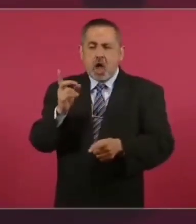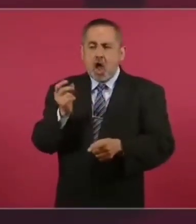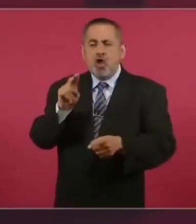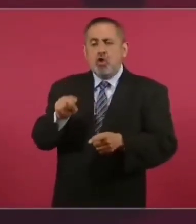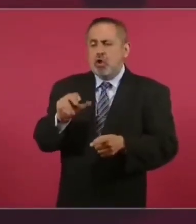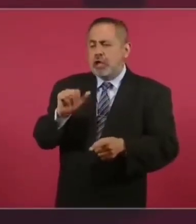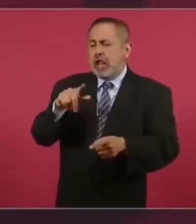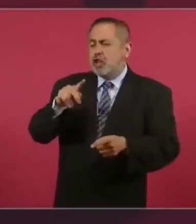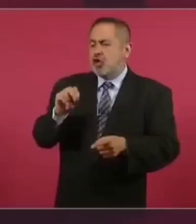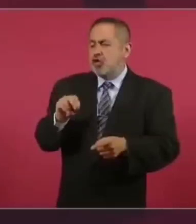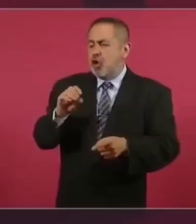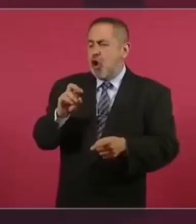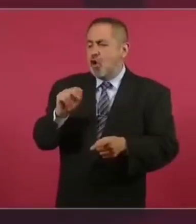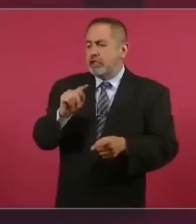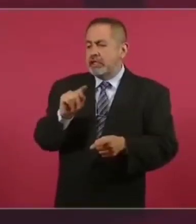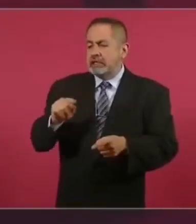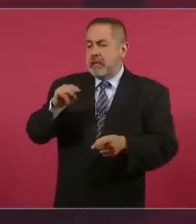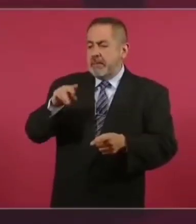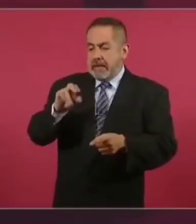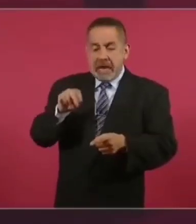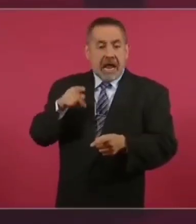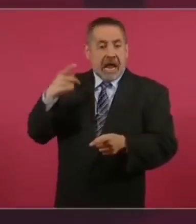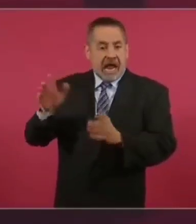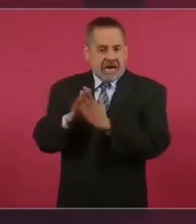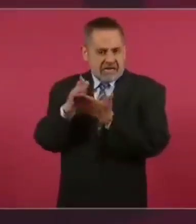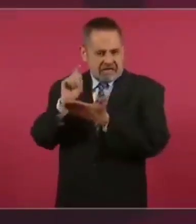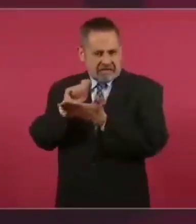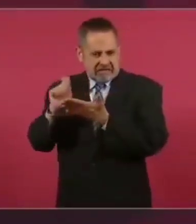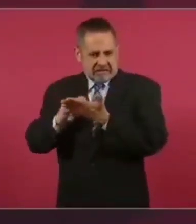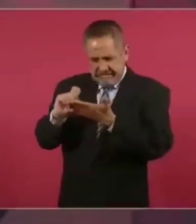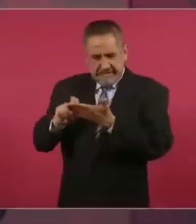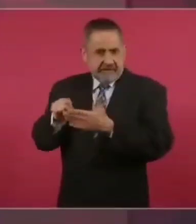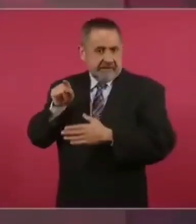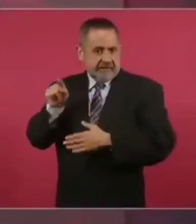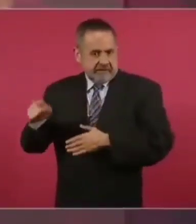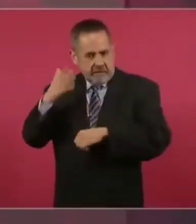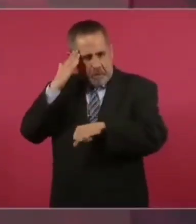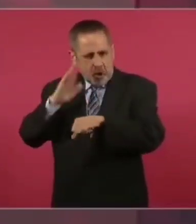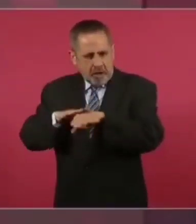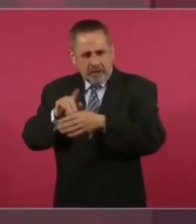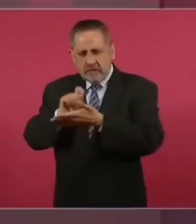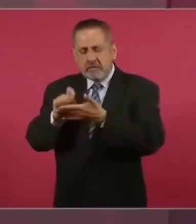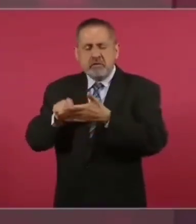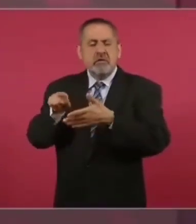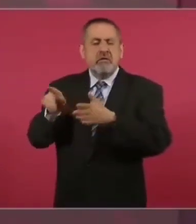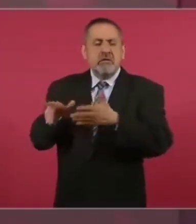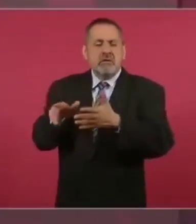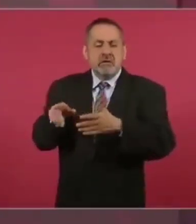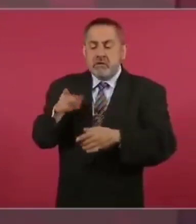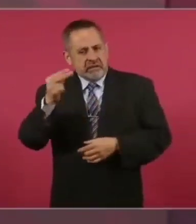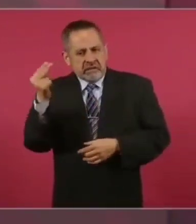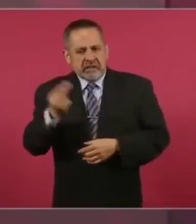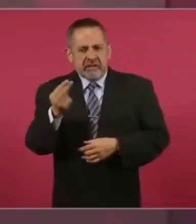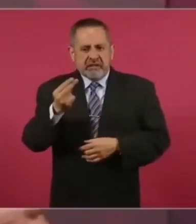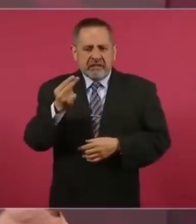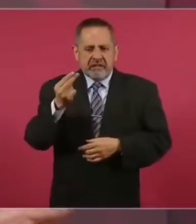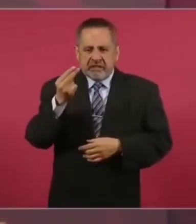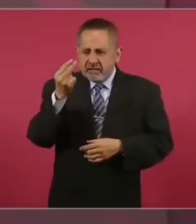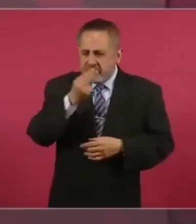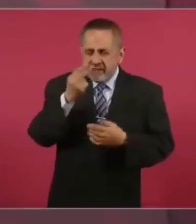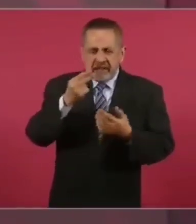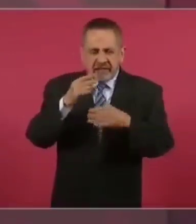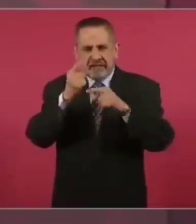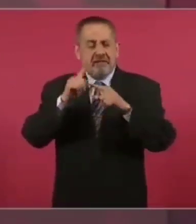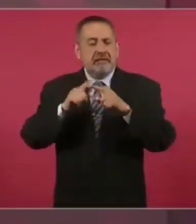Mena y en sus memorias menciona de que era necesario,